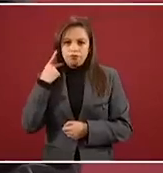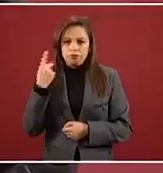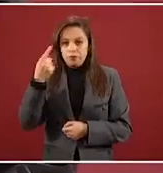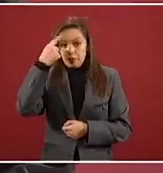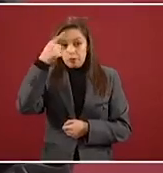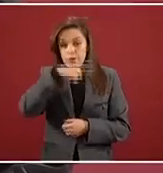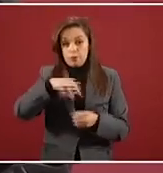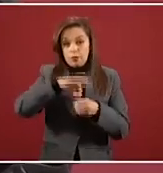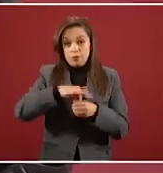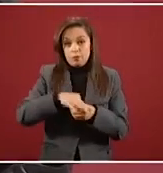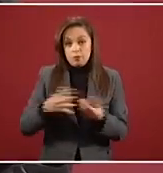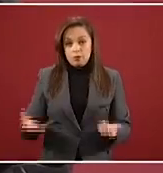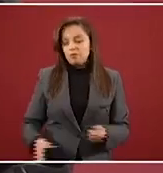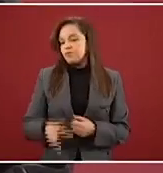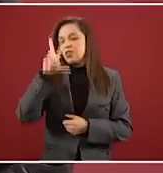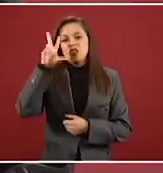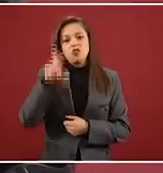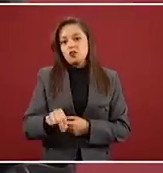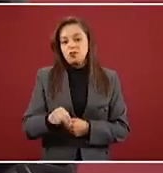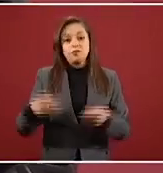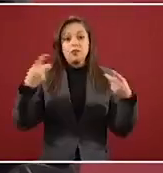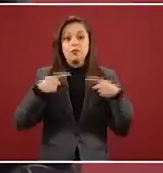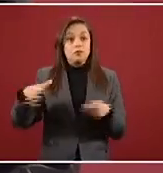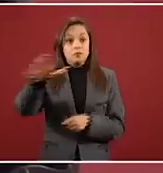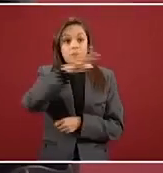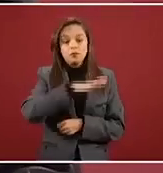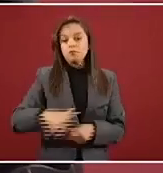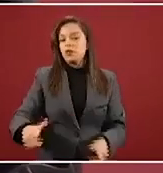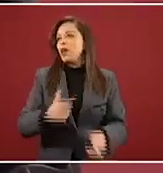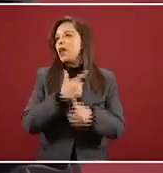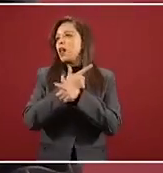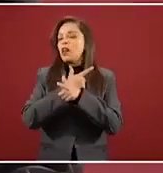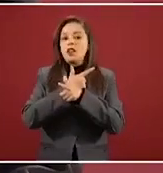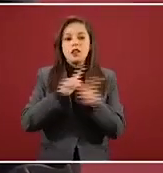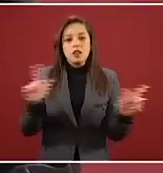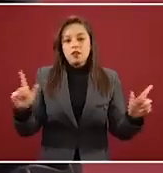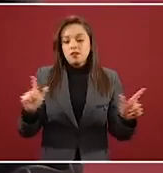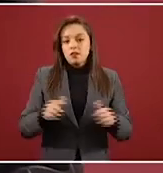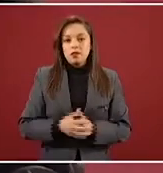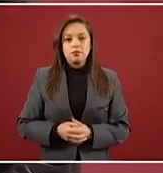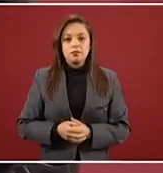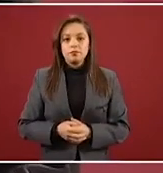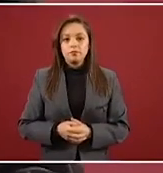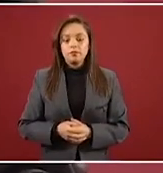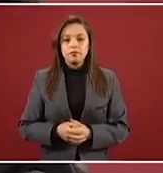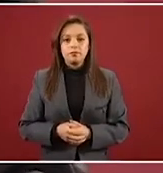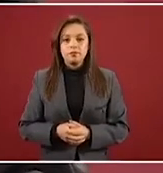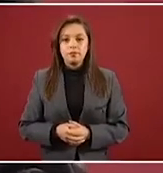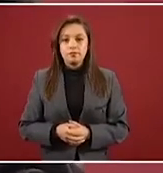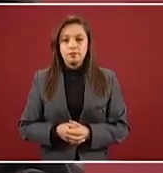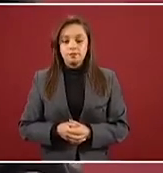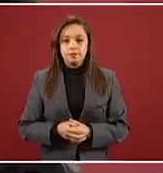ciudadanos son libres. Si quieren que se